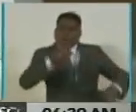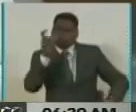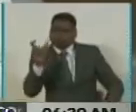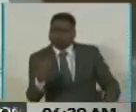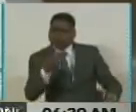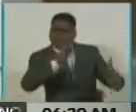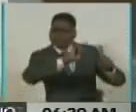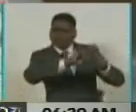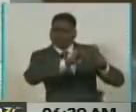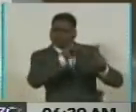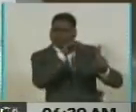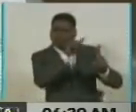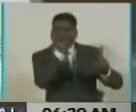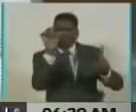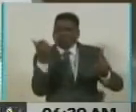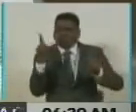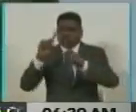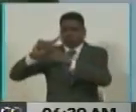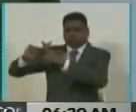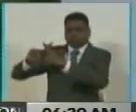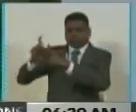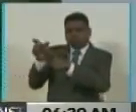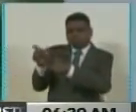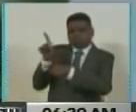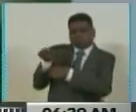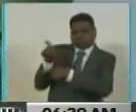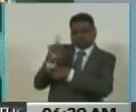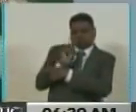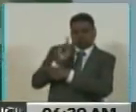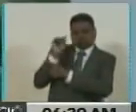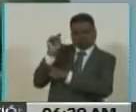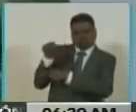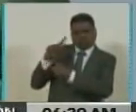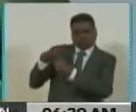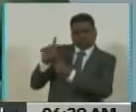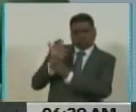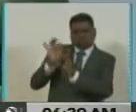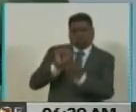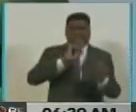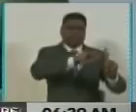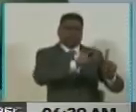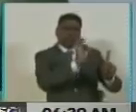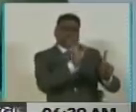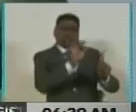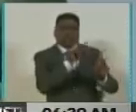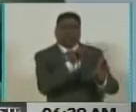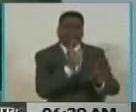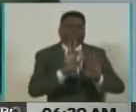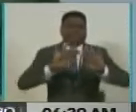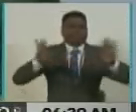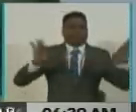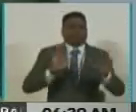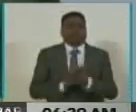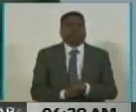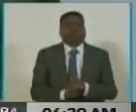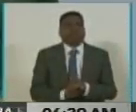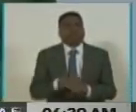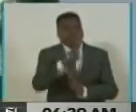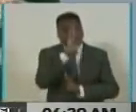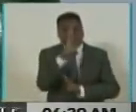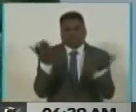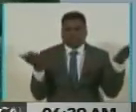que tiene? Esto lo digo para ambos lados. Claro. Bueno, por eso cuando tú estoy planteando el análisis, yo no lo quiero hacer mirando solo desde un